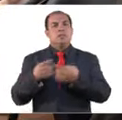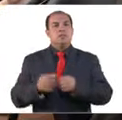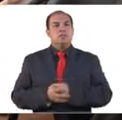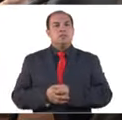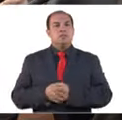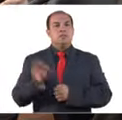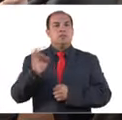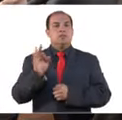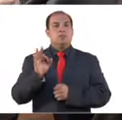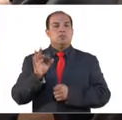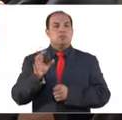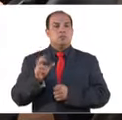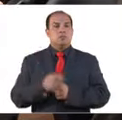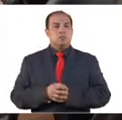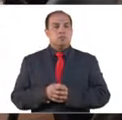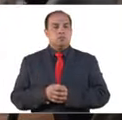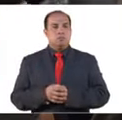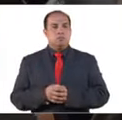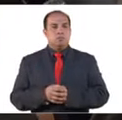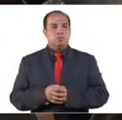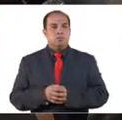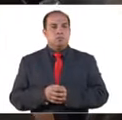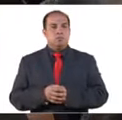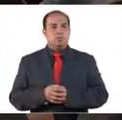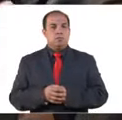ahora sí que hablando de récords,